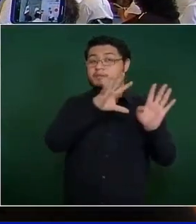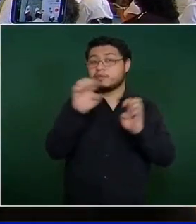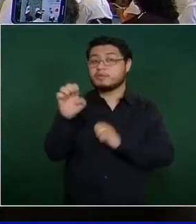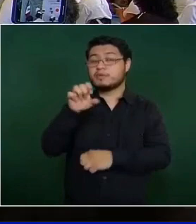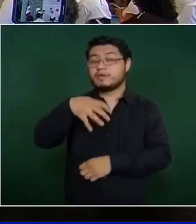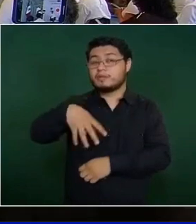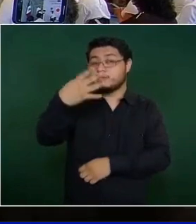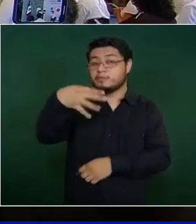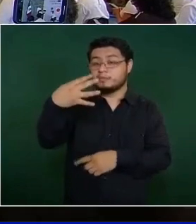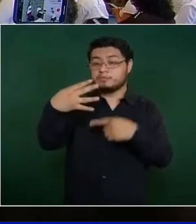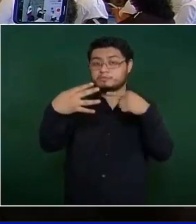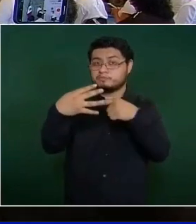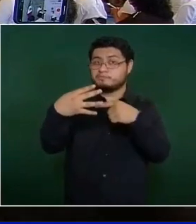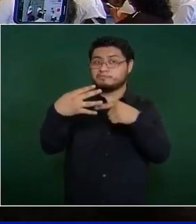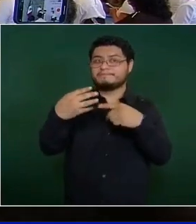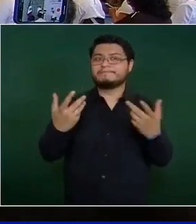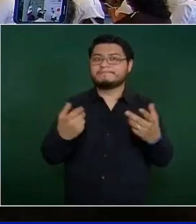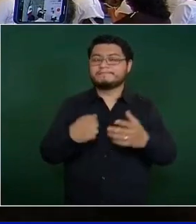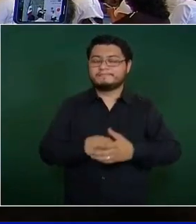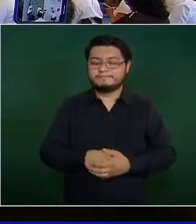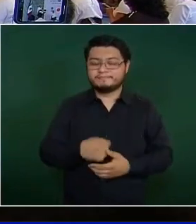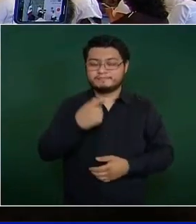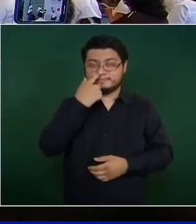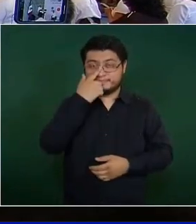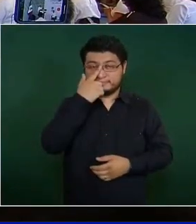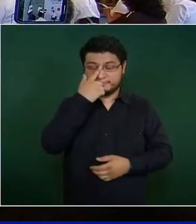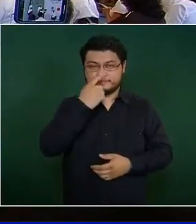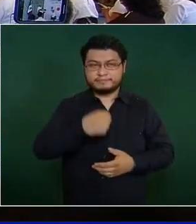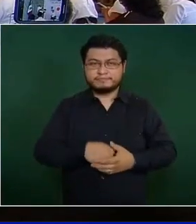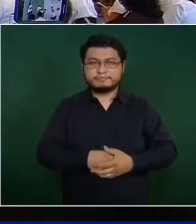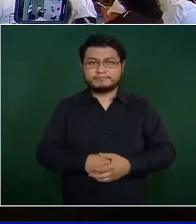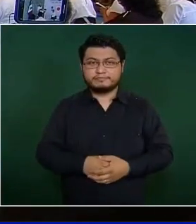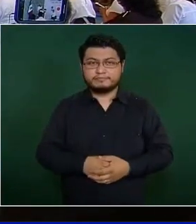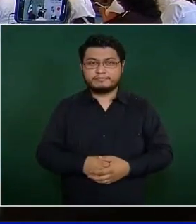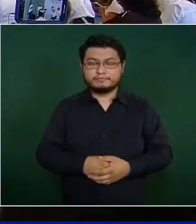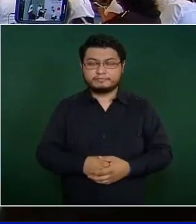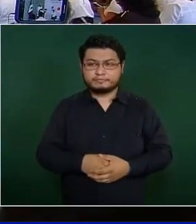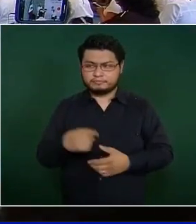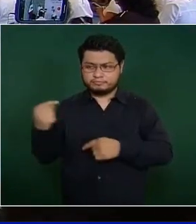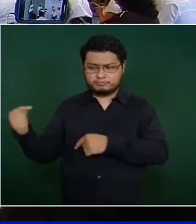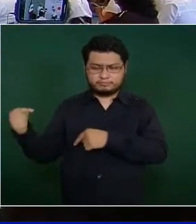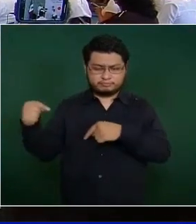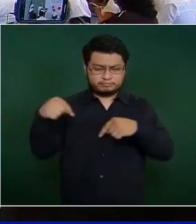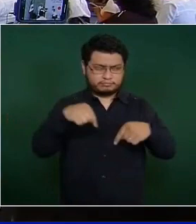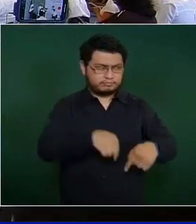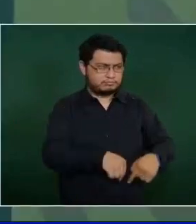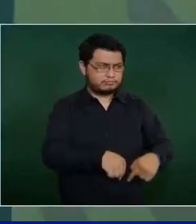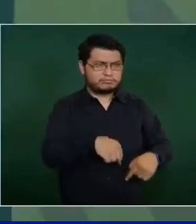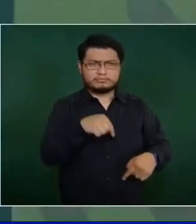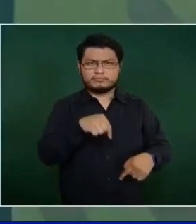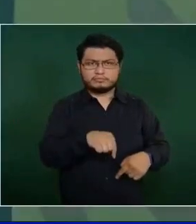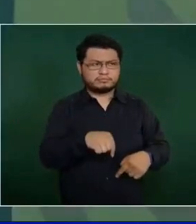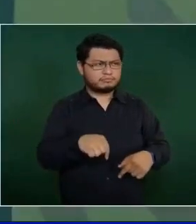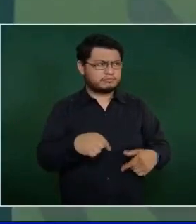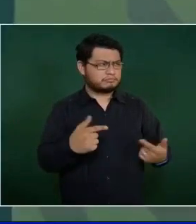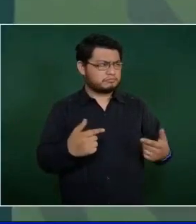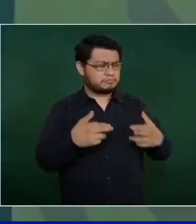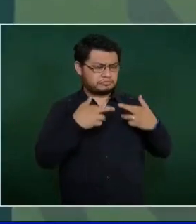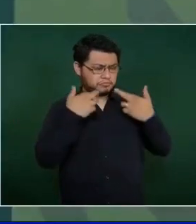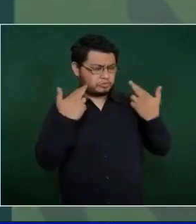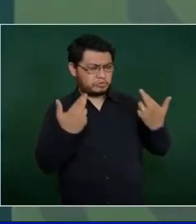Aquí vino hacer una novela que